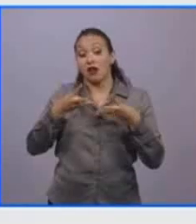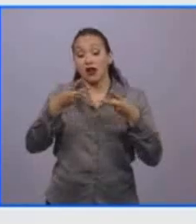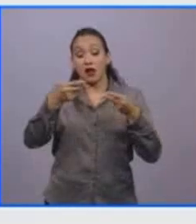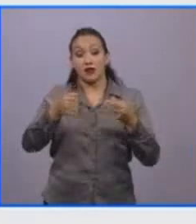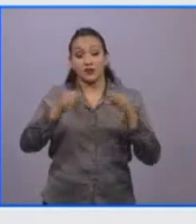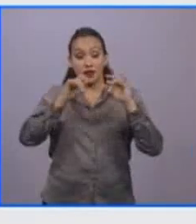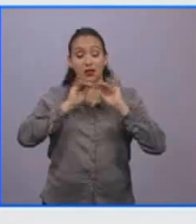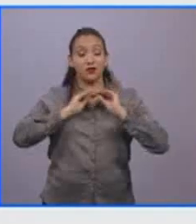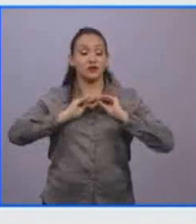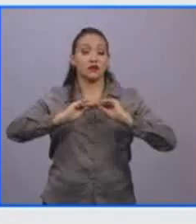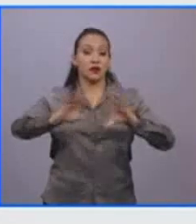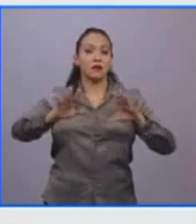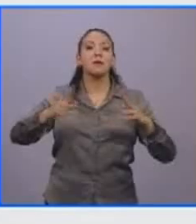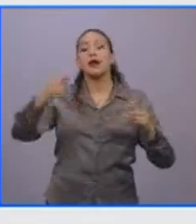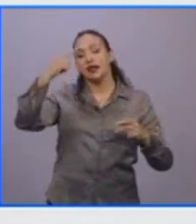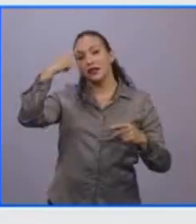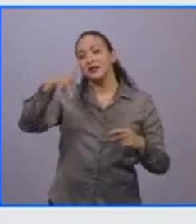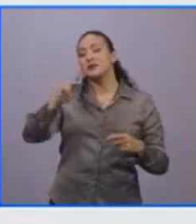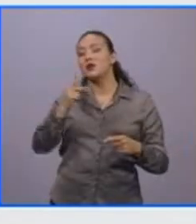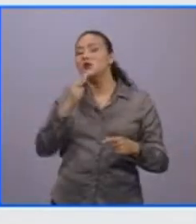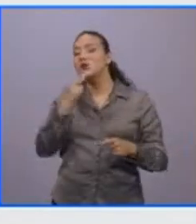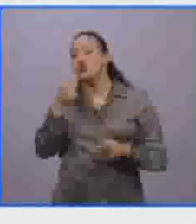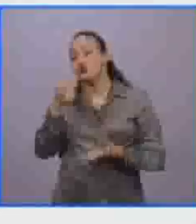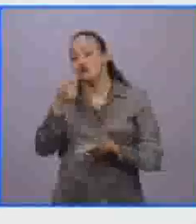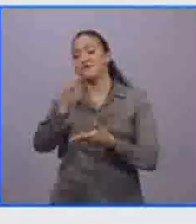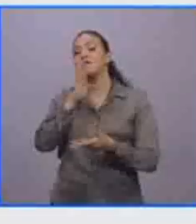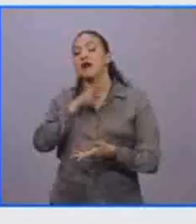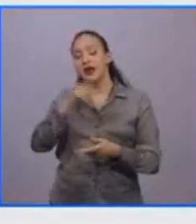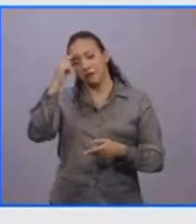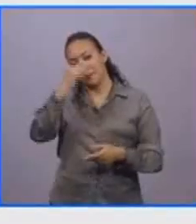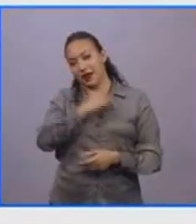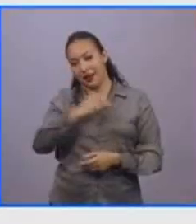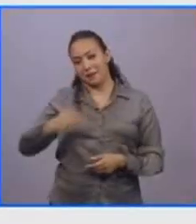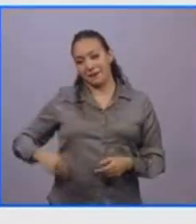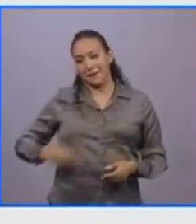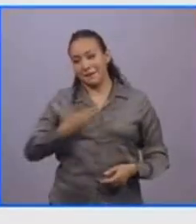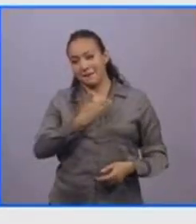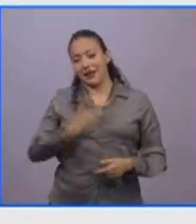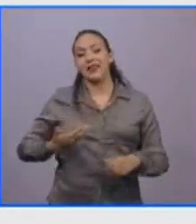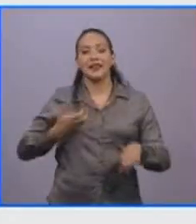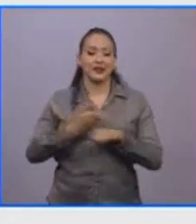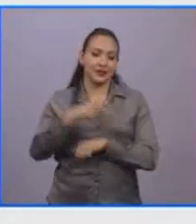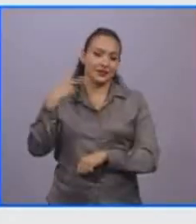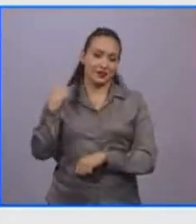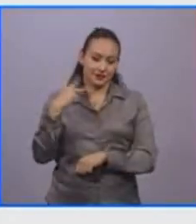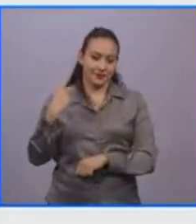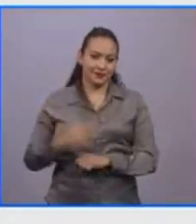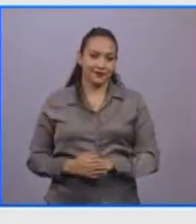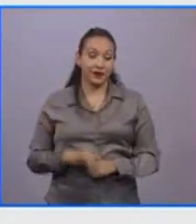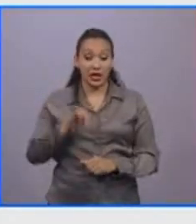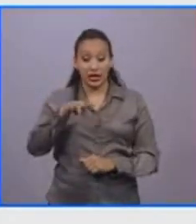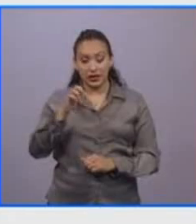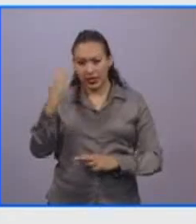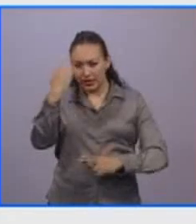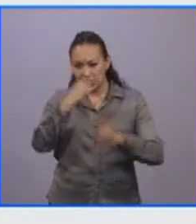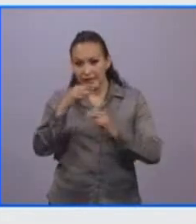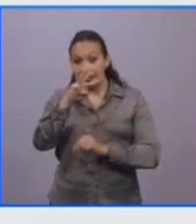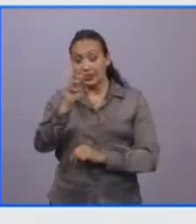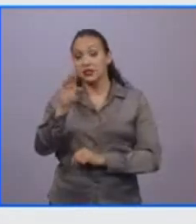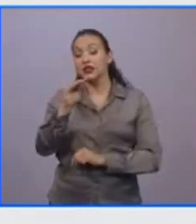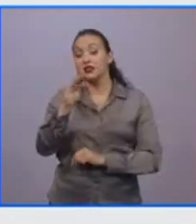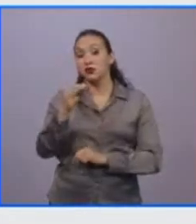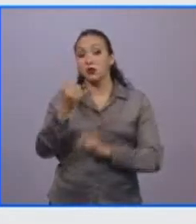de precampaña de personas aspirantes a cargos de presidencias municipales en el estado de Veracruz. El INE revisó